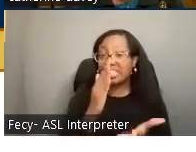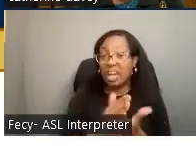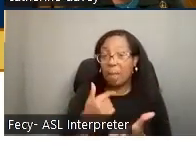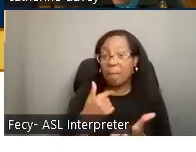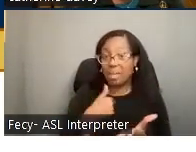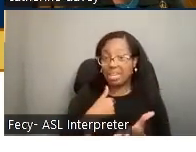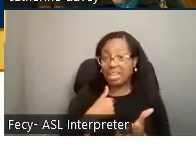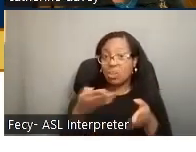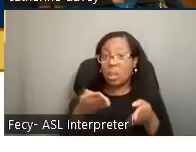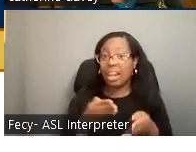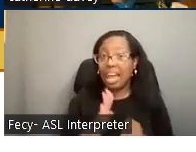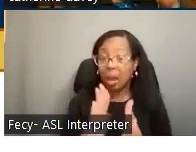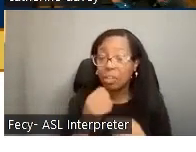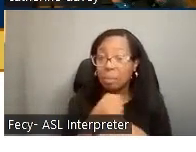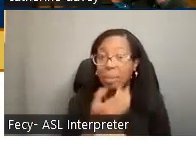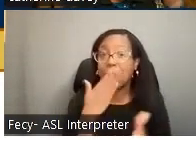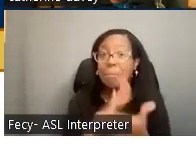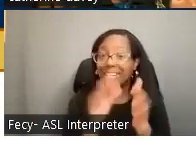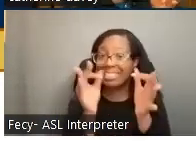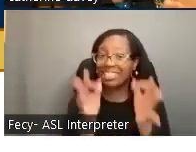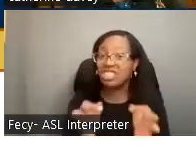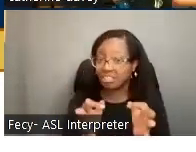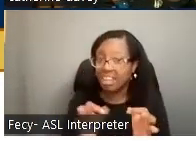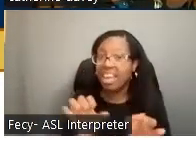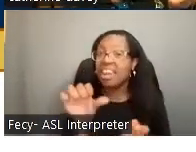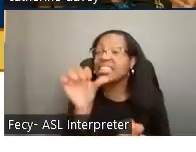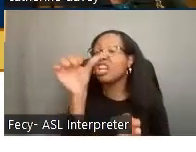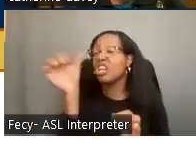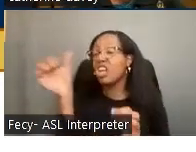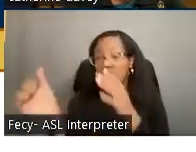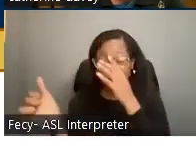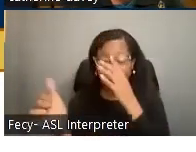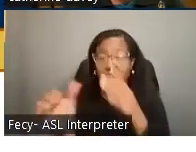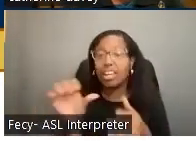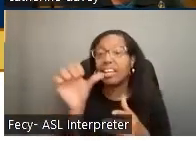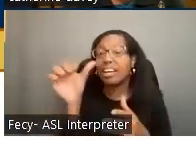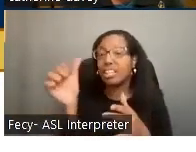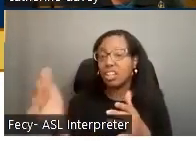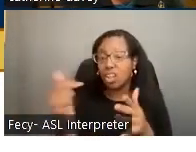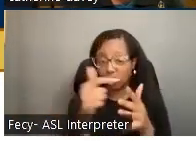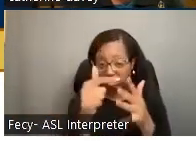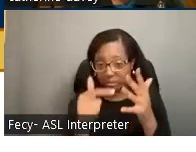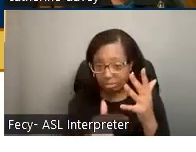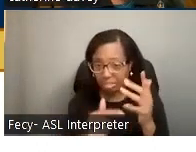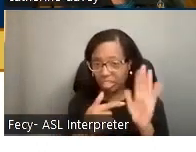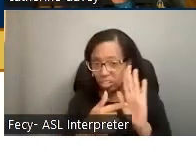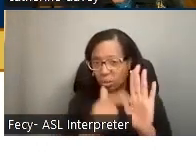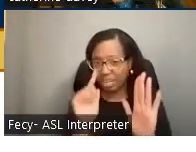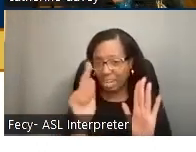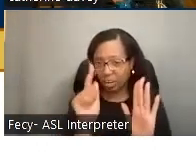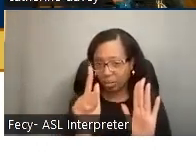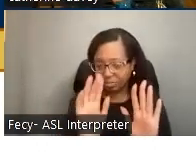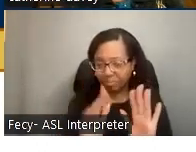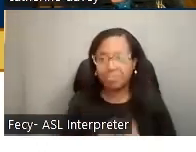to frenar make those bad de que decisions. ella tome That's esas something else, and we decisiones, got to keep esas going. malas That's decisiones. Eso es planning otra cosa y a tenemos que lower seguir spending yendo budget. hacia arriba